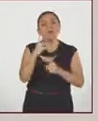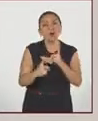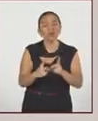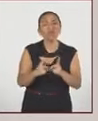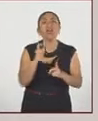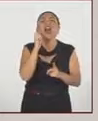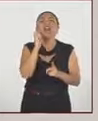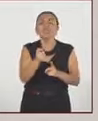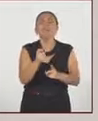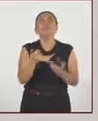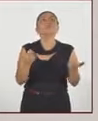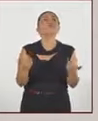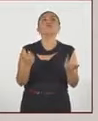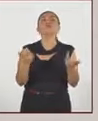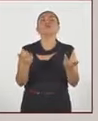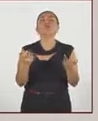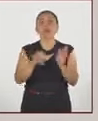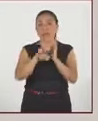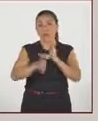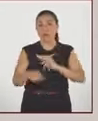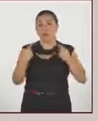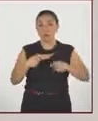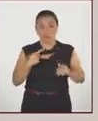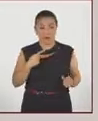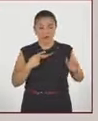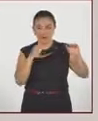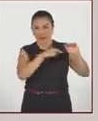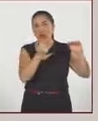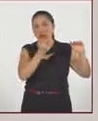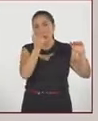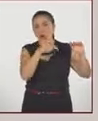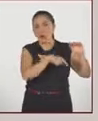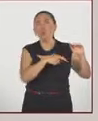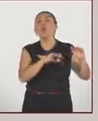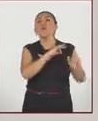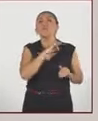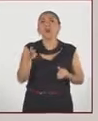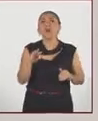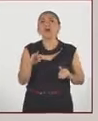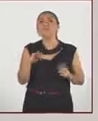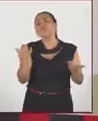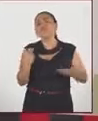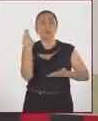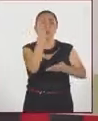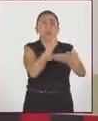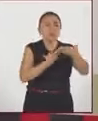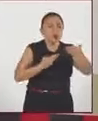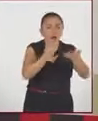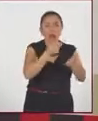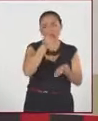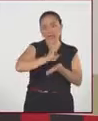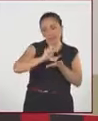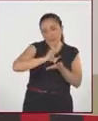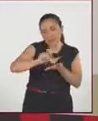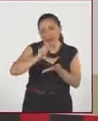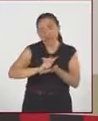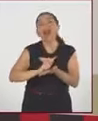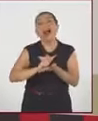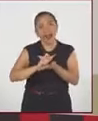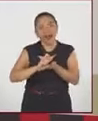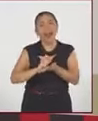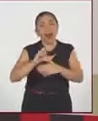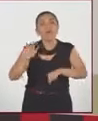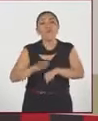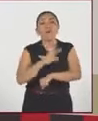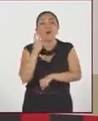refinada? El paciente, el alumno, es capaz de dibujar, de escribir. Es por eso que la